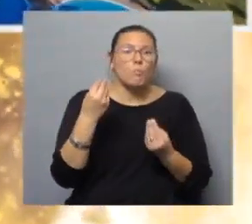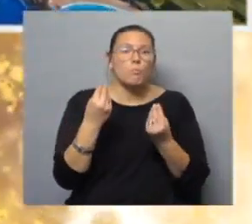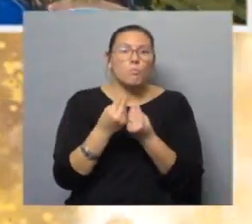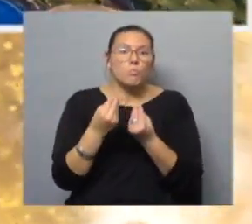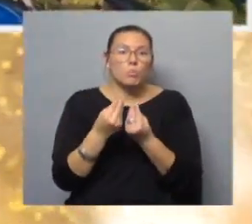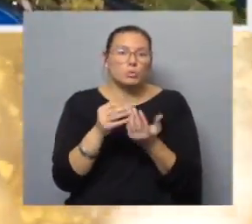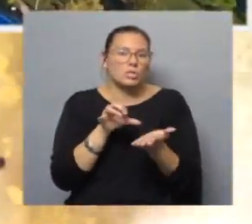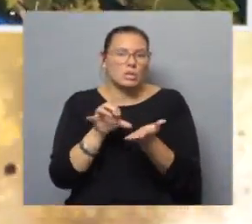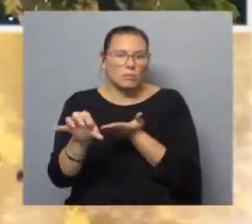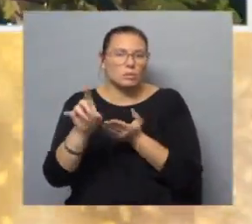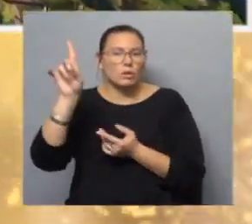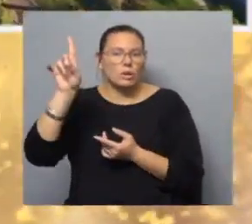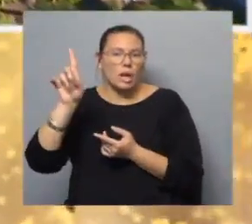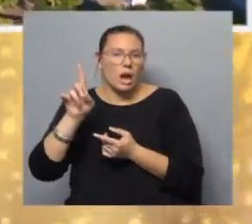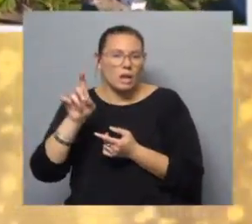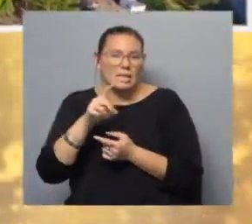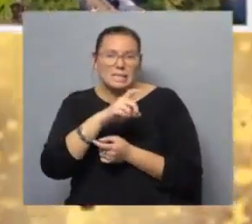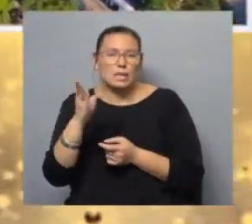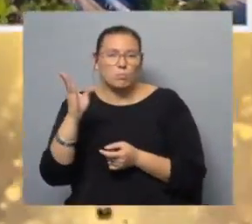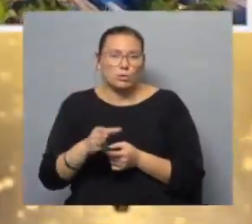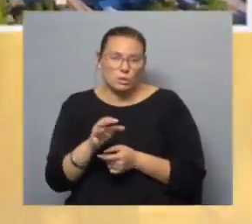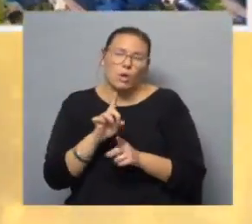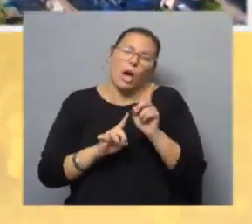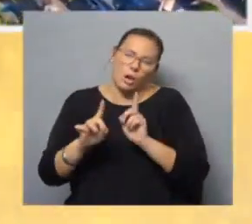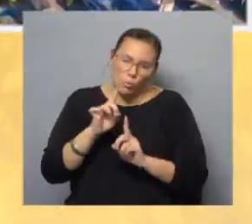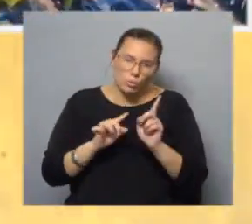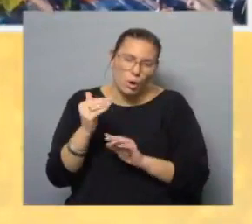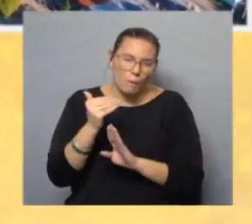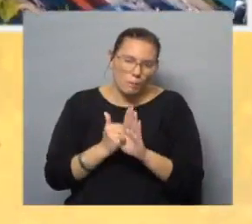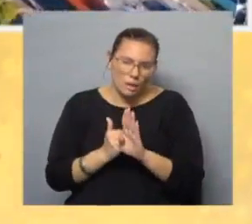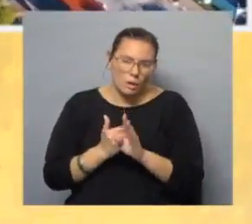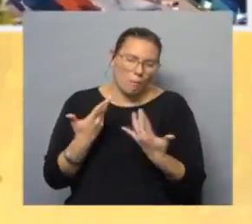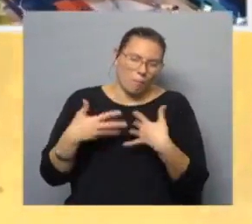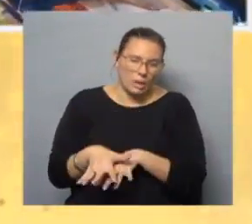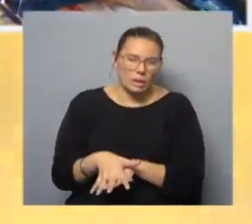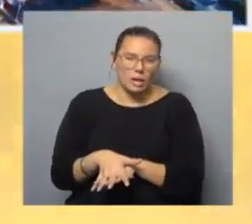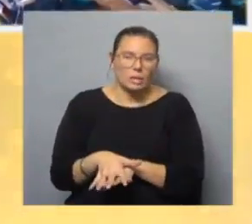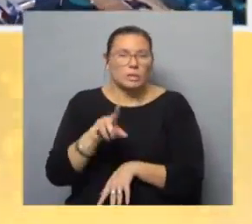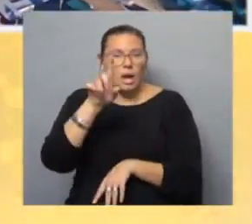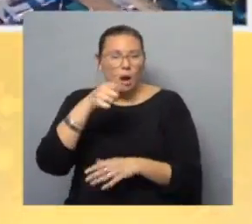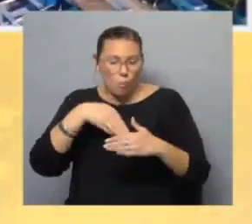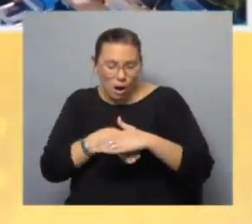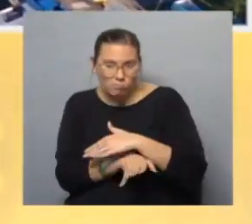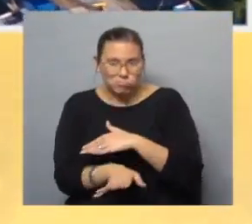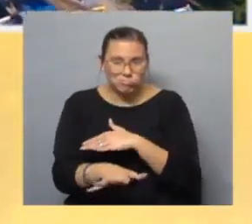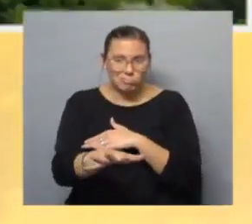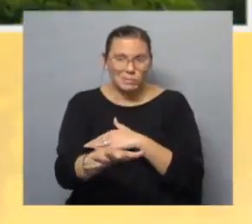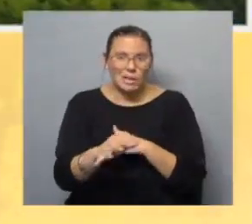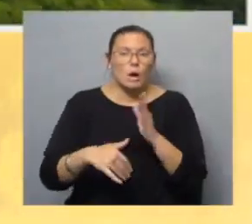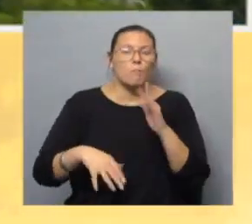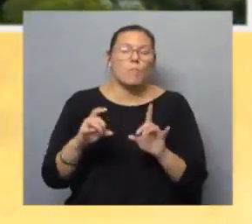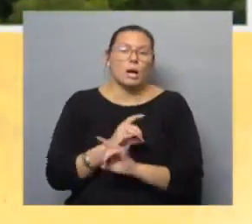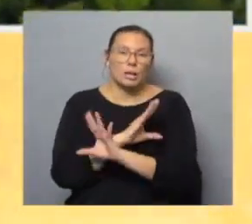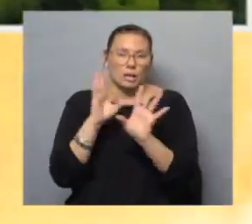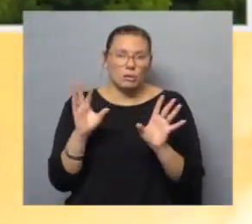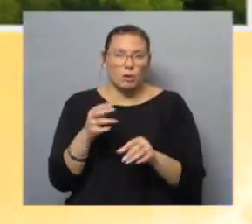de servicios que se abastecen del 100% y algunos, bueno, en mezcla de agua subterránea. El caso más claro es,